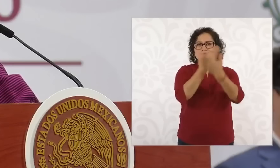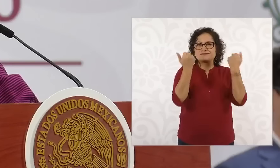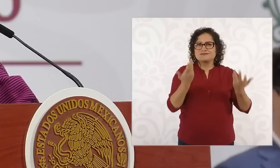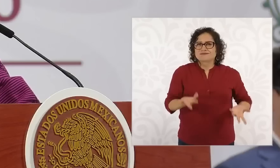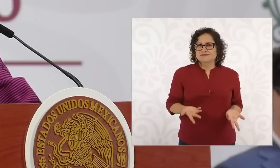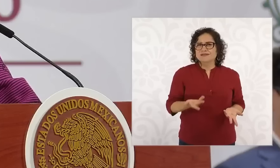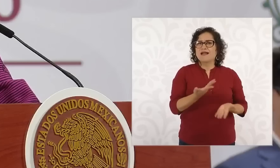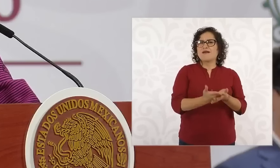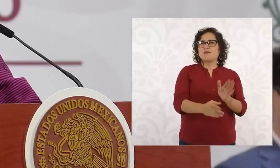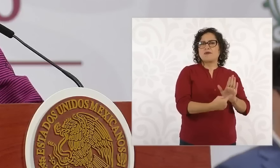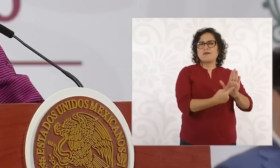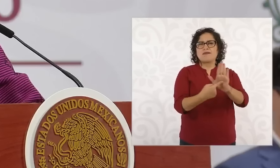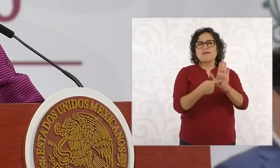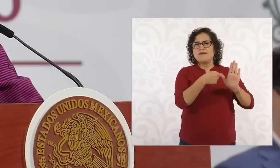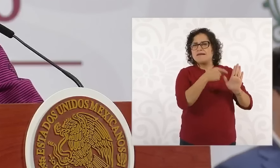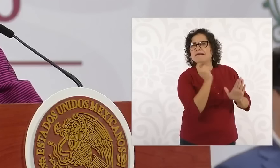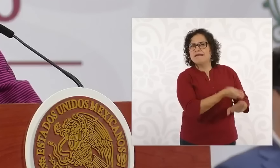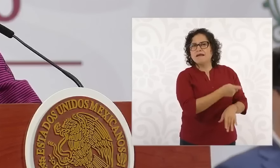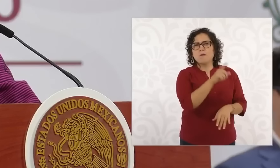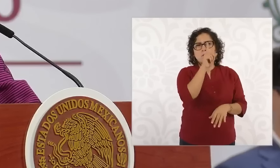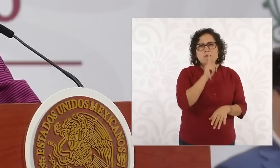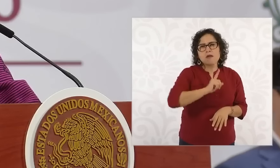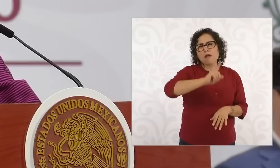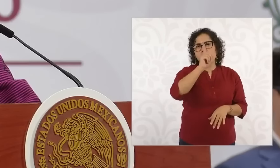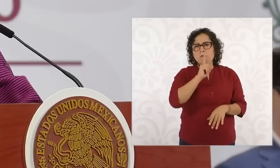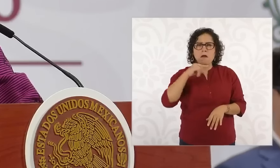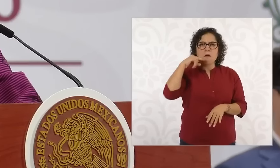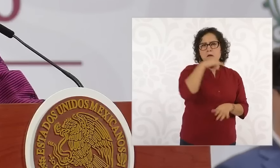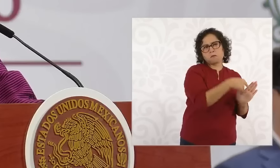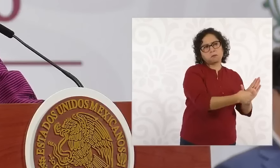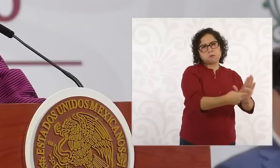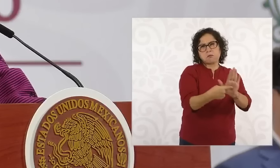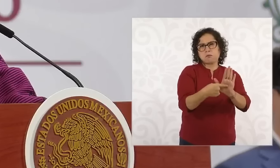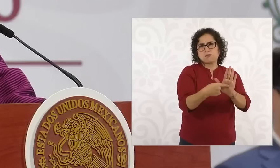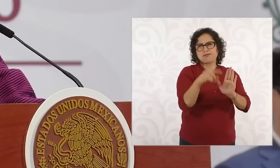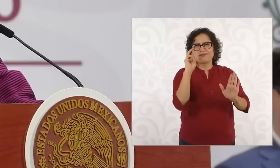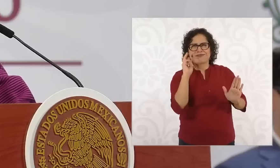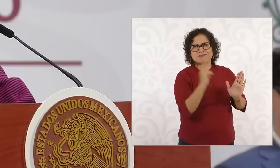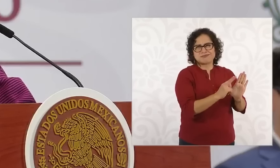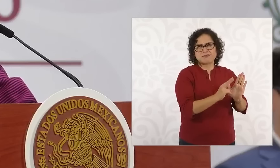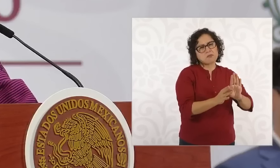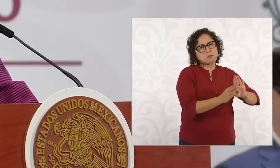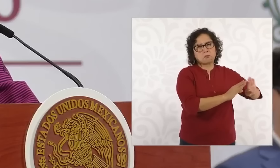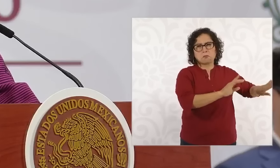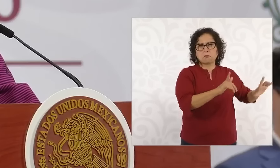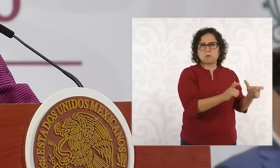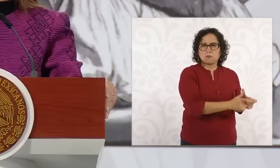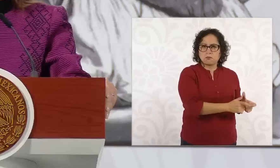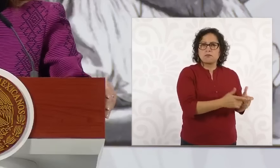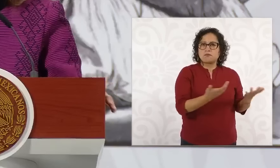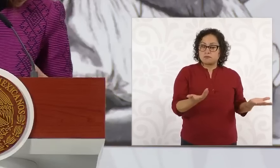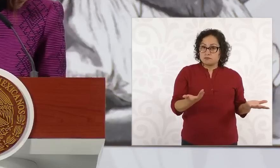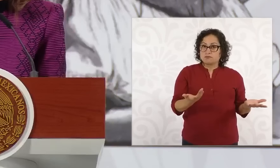mucha hipocresía. Entonces, ¿Qué proponen?